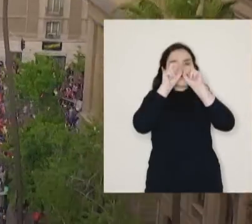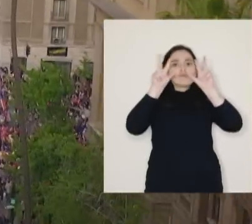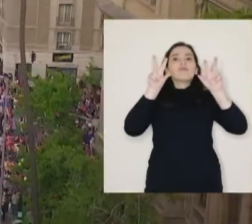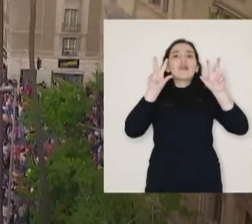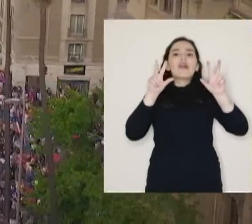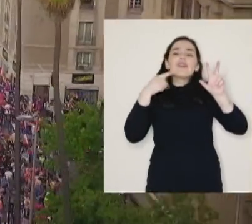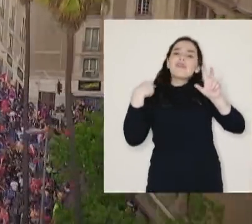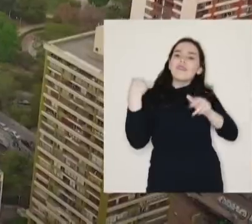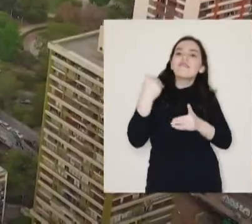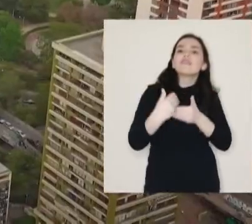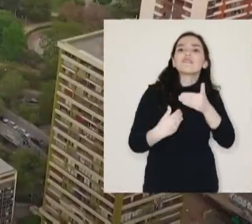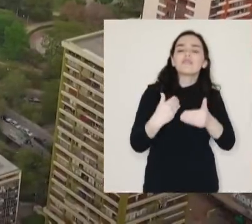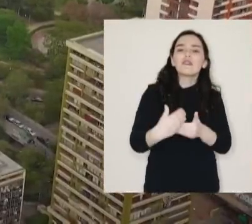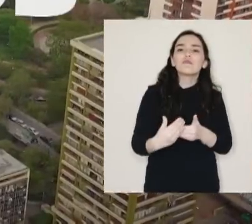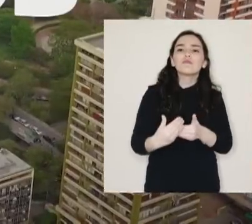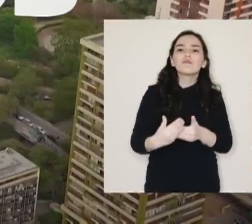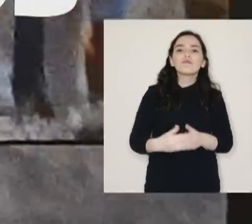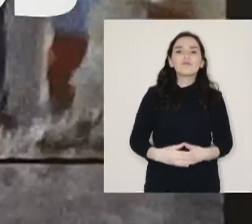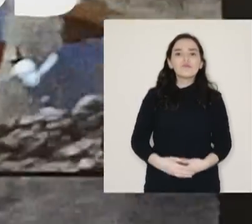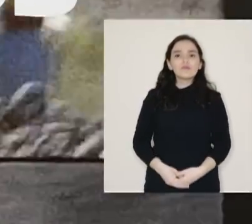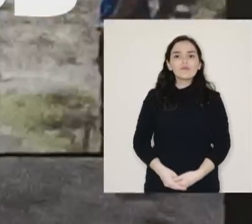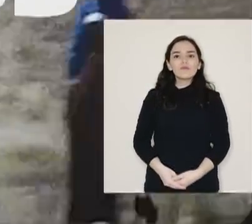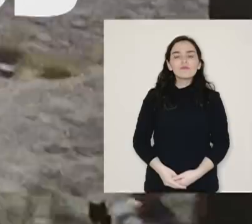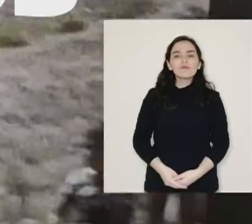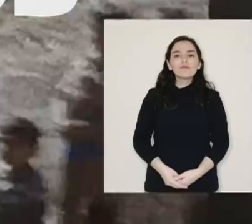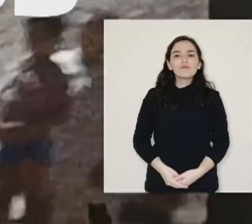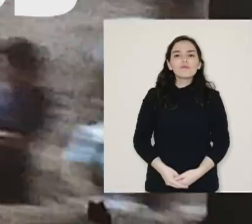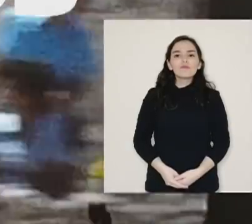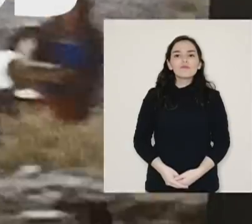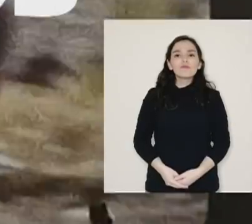inconstitucional, despertamos y avanzamos.